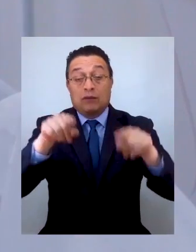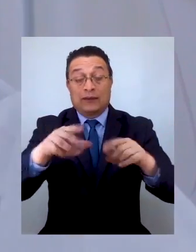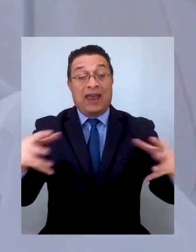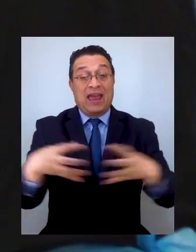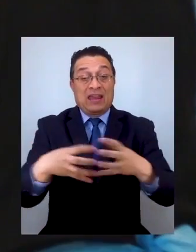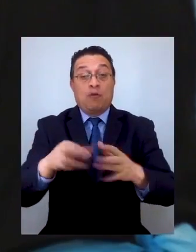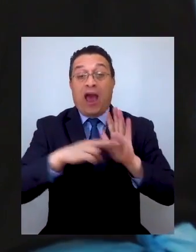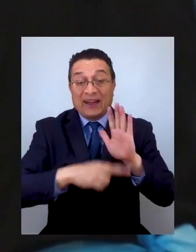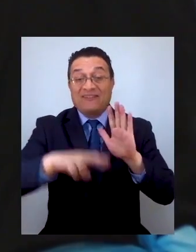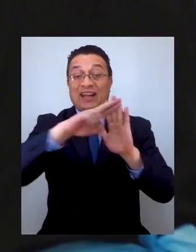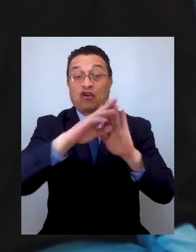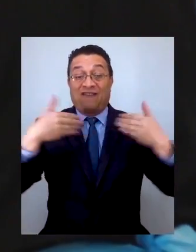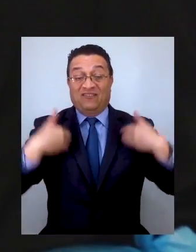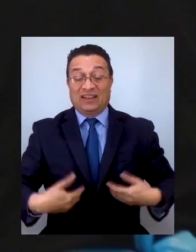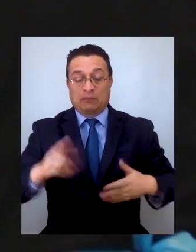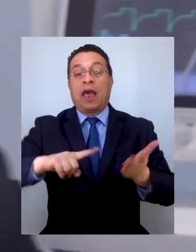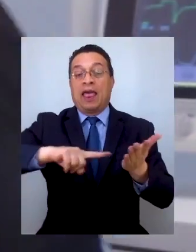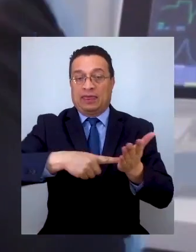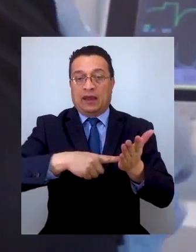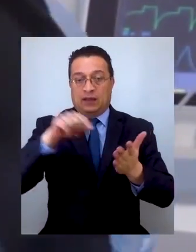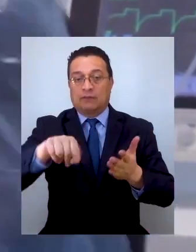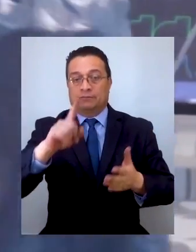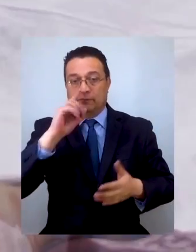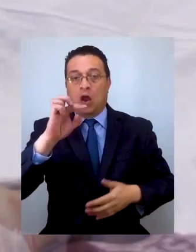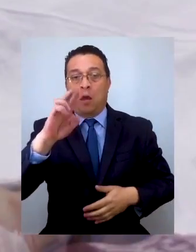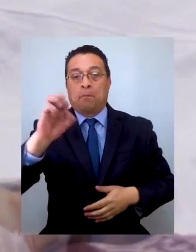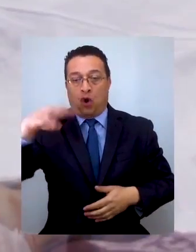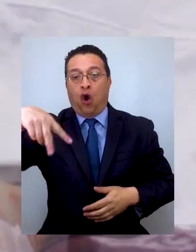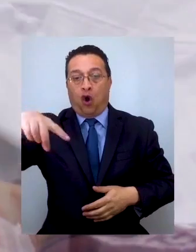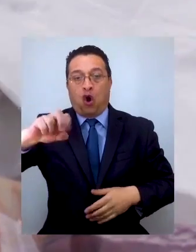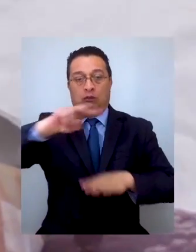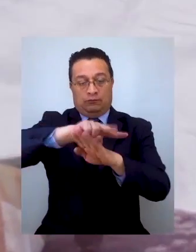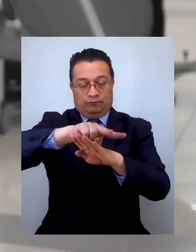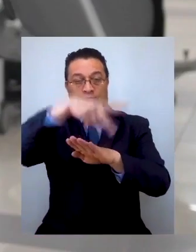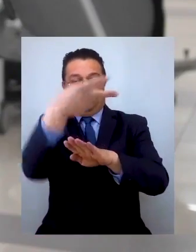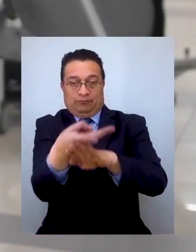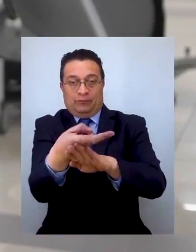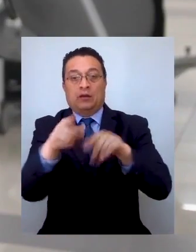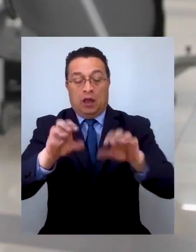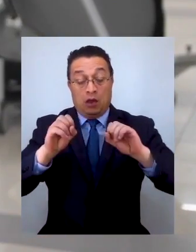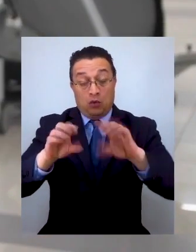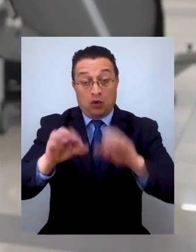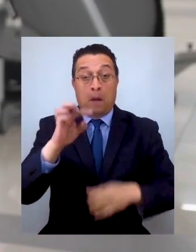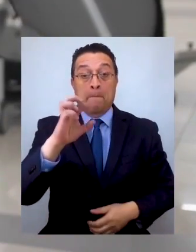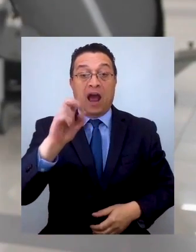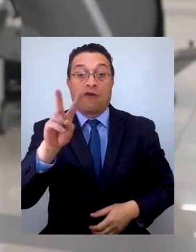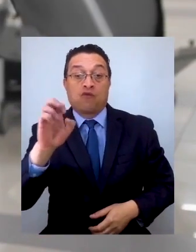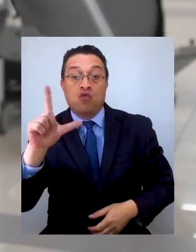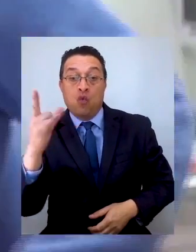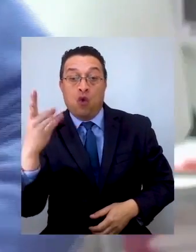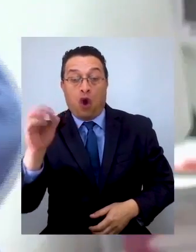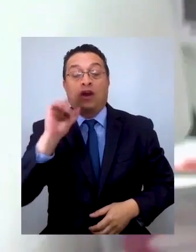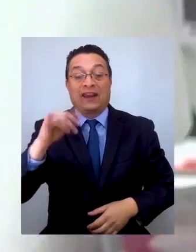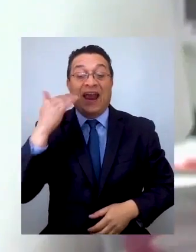y Rehabilitación colaboró en la implementación de la técnica clínica del prono, vigil y sedado, y en conjunto con las educadoras de párvulo y